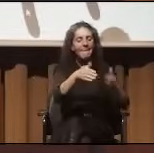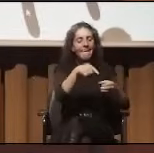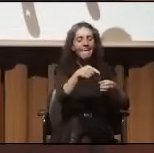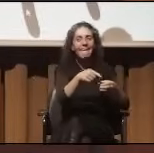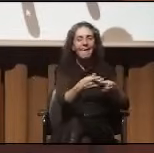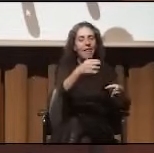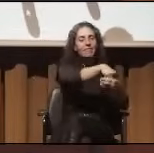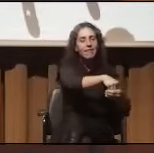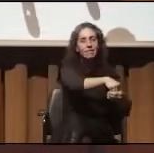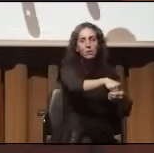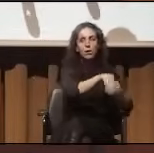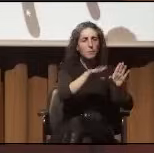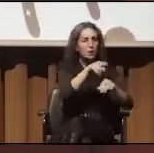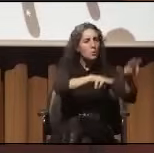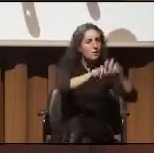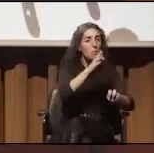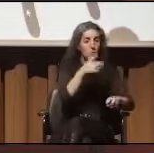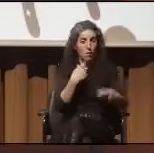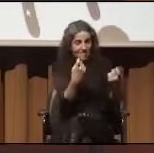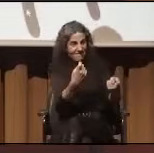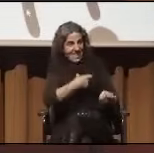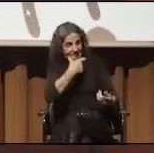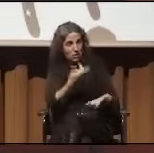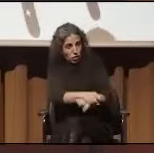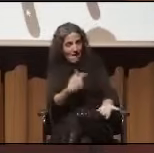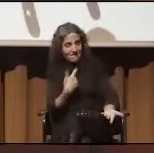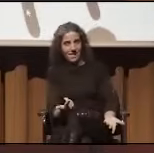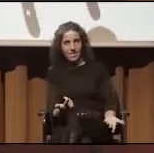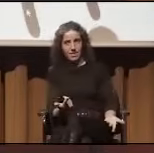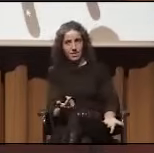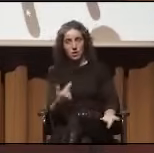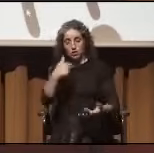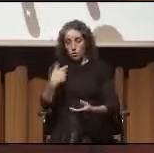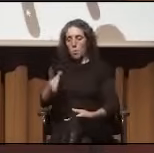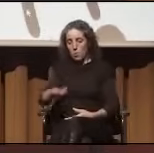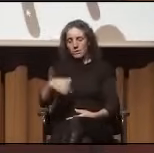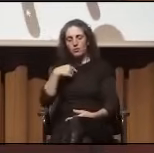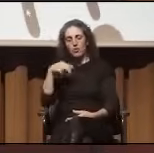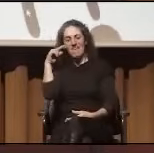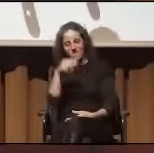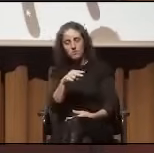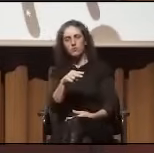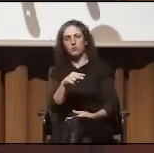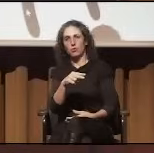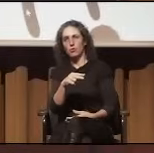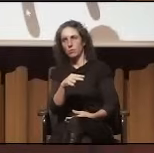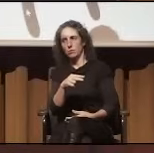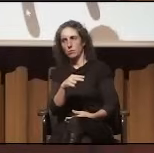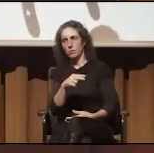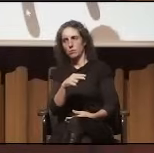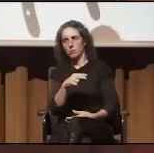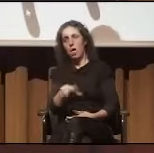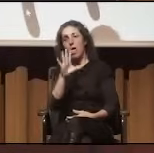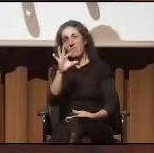y no búsquelos porque yo los necesito. O sea, yo me morí, usted estaba allí, yo lo he visto. 5 minutos con